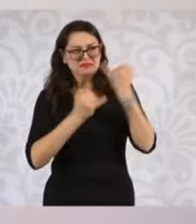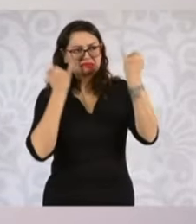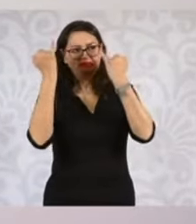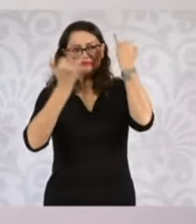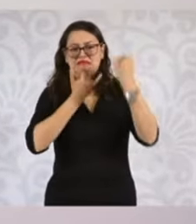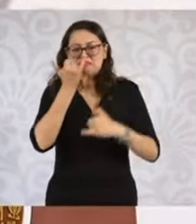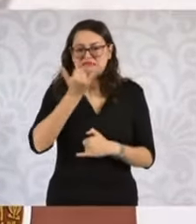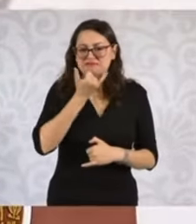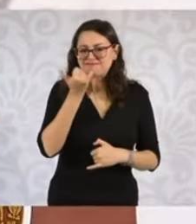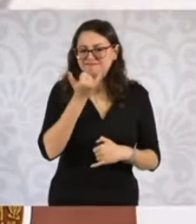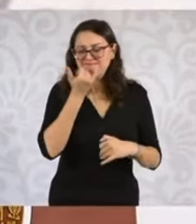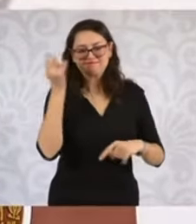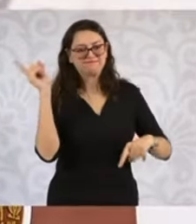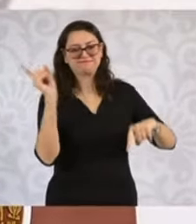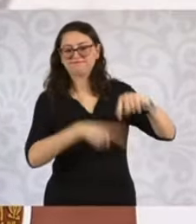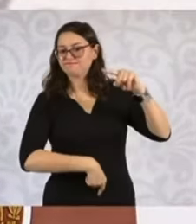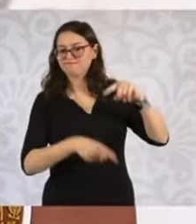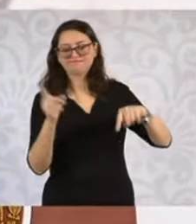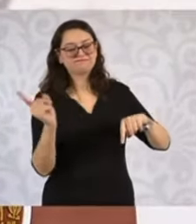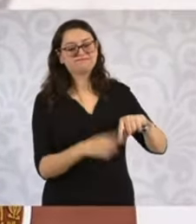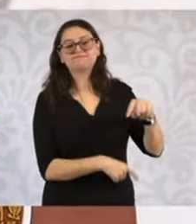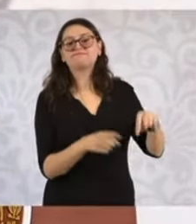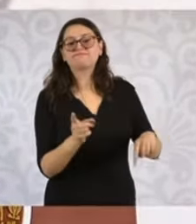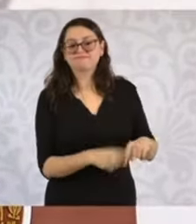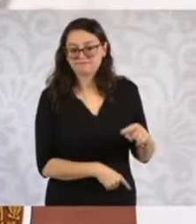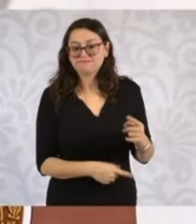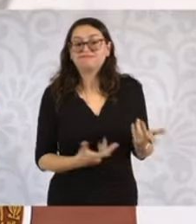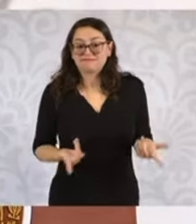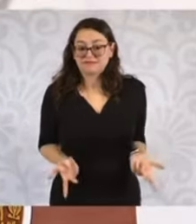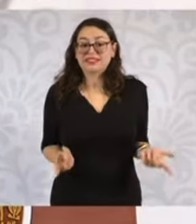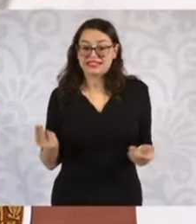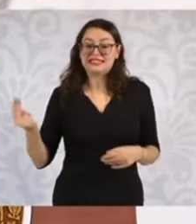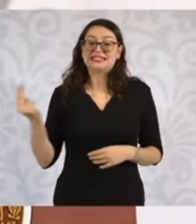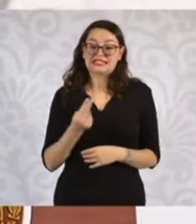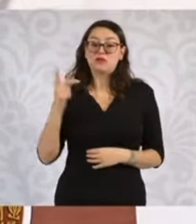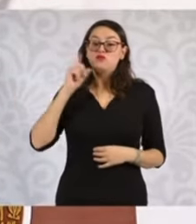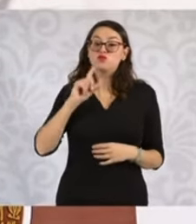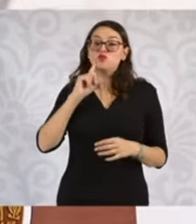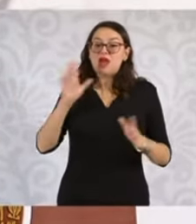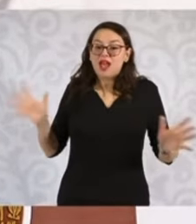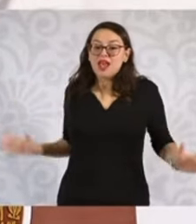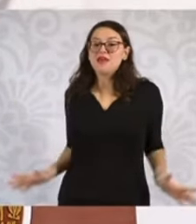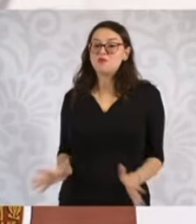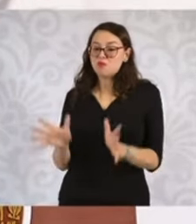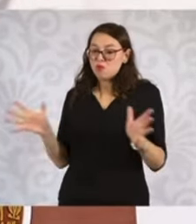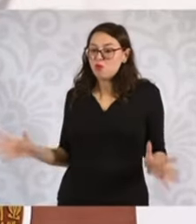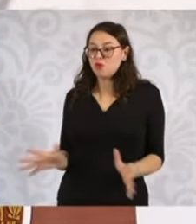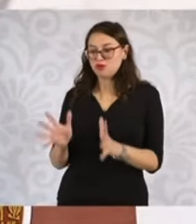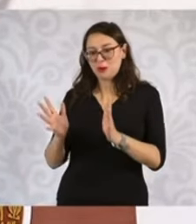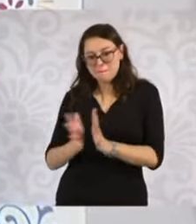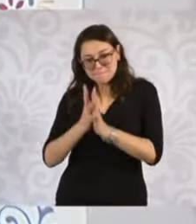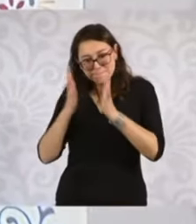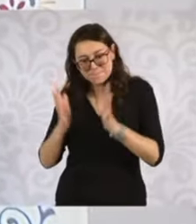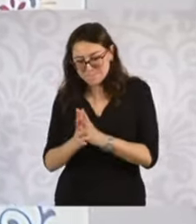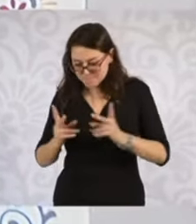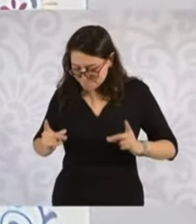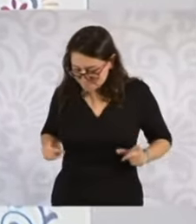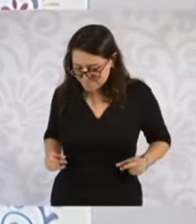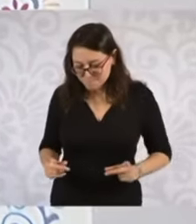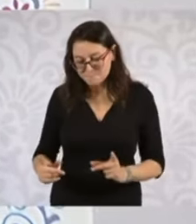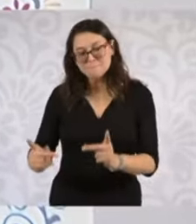prejuicios, tiene que ver justamente con impulsar que las mujeres participen en estas actividades, en